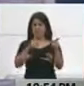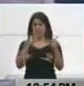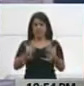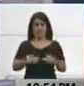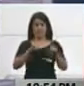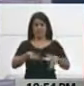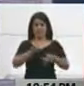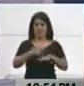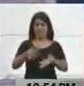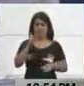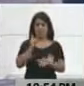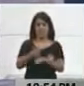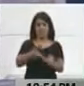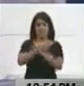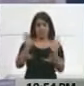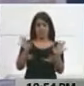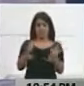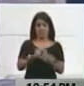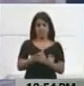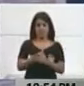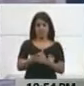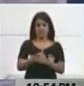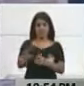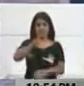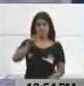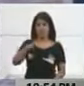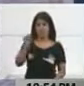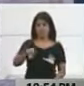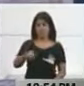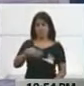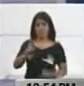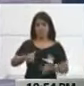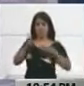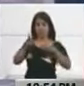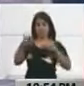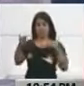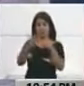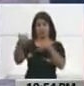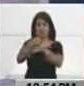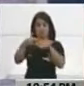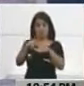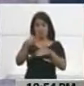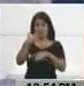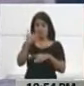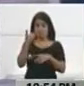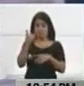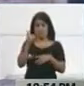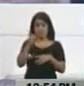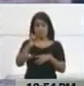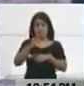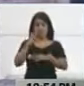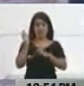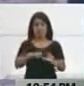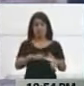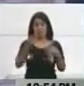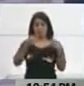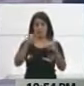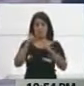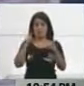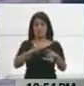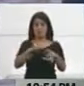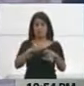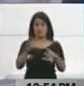órdenes son precisas y claras. Frente a aquellos que hagan armas contra el gobierno legítimamente constituido, la respuesta del gobierno es la respuesta de las